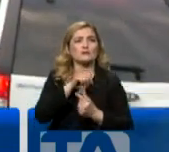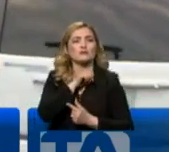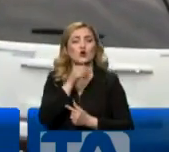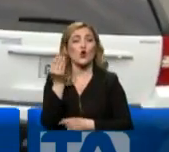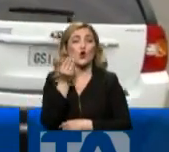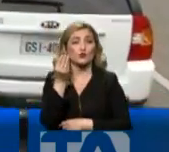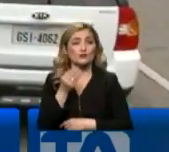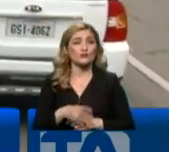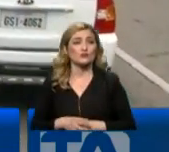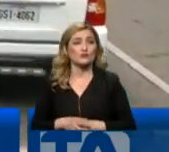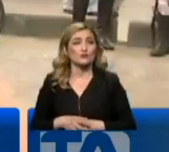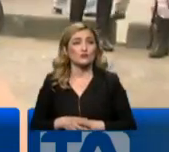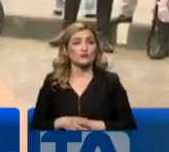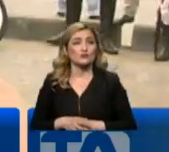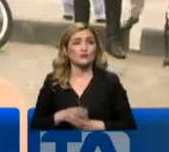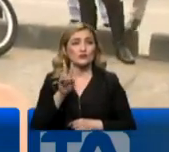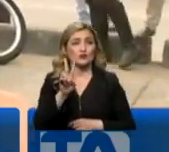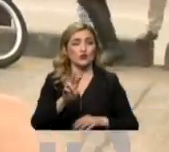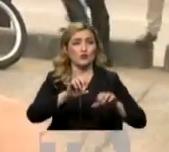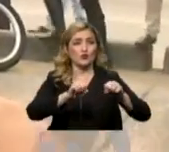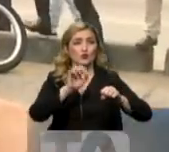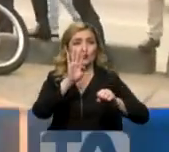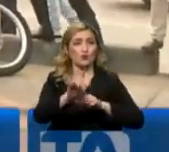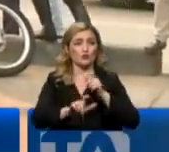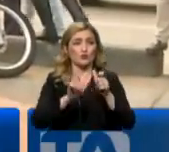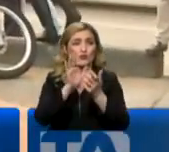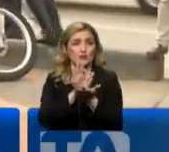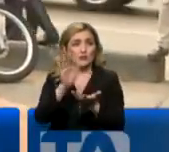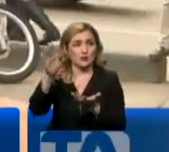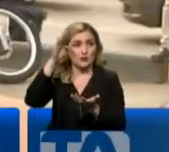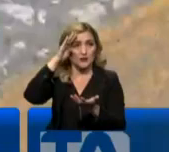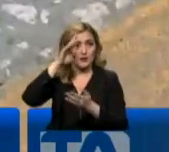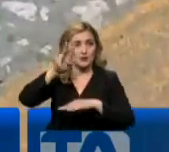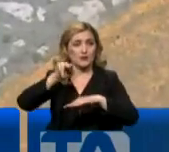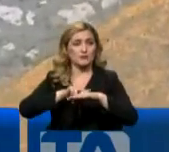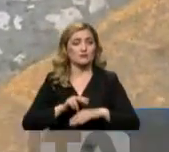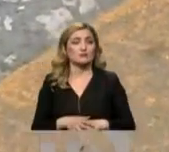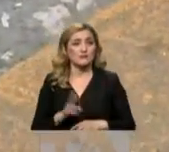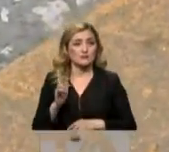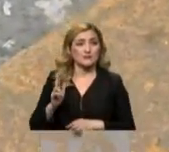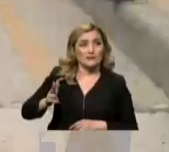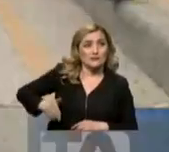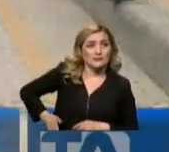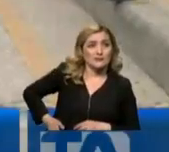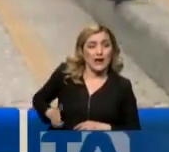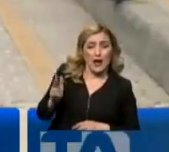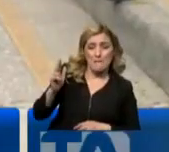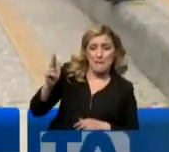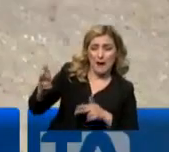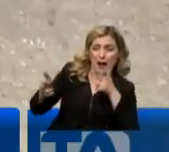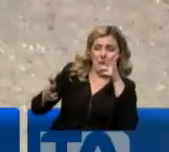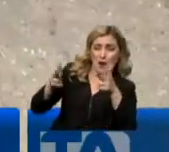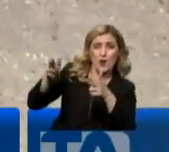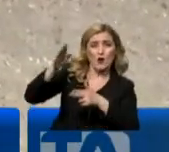por adolescentes. Total eran 2 motos, 4 individuos según la versión del Policía Nacional. Quienes con armas en mano dispararon contra los